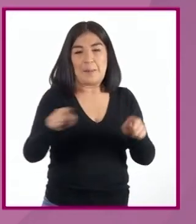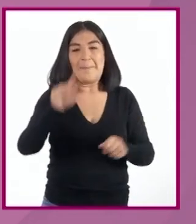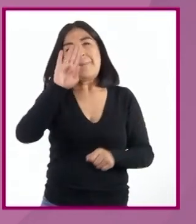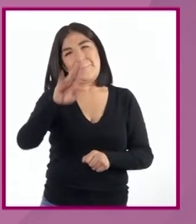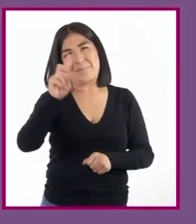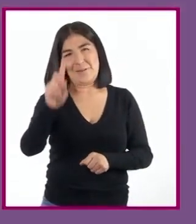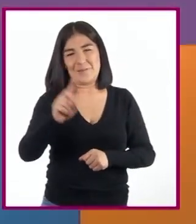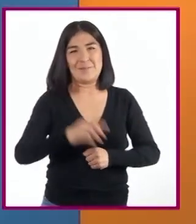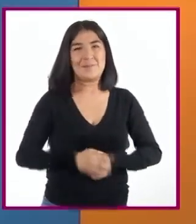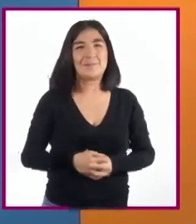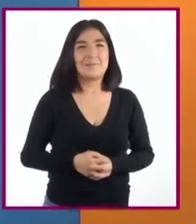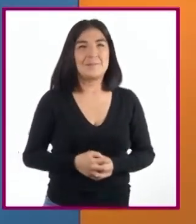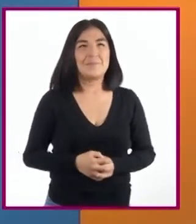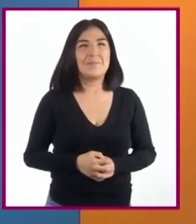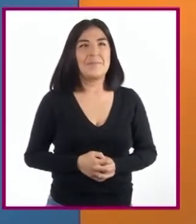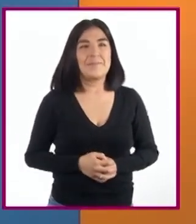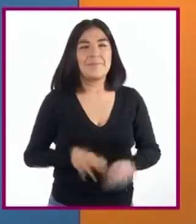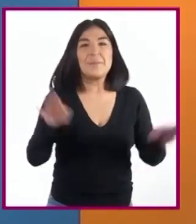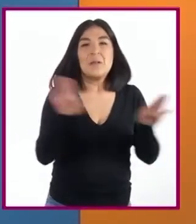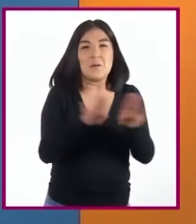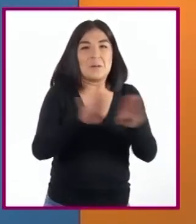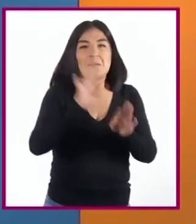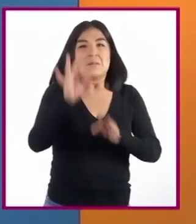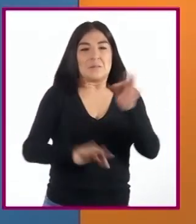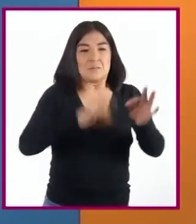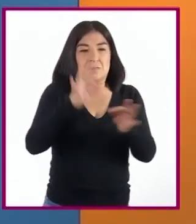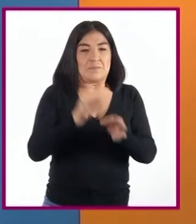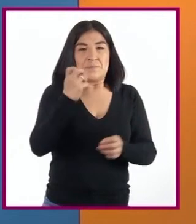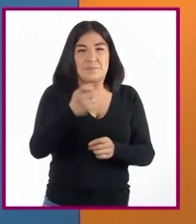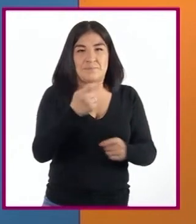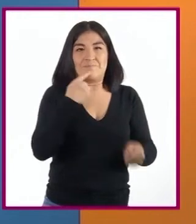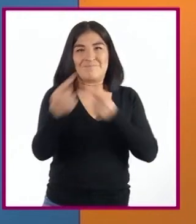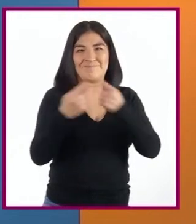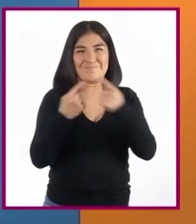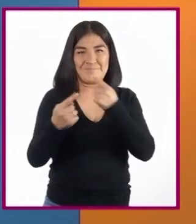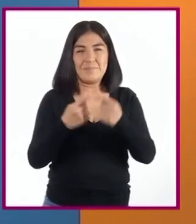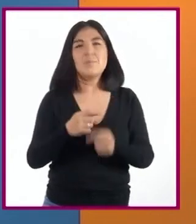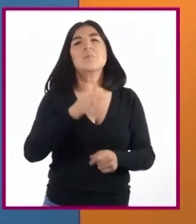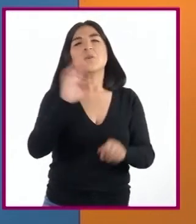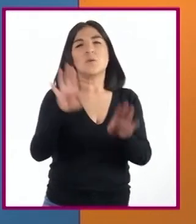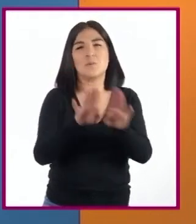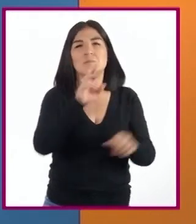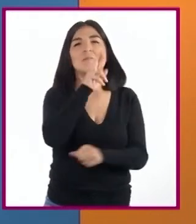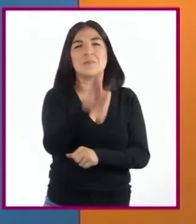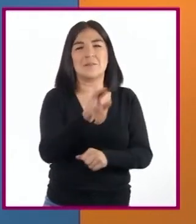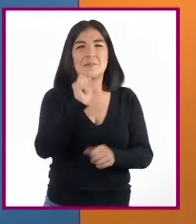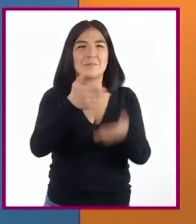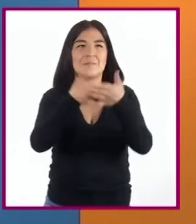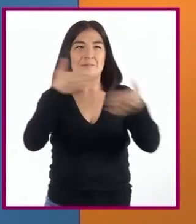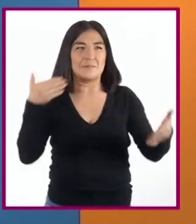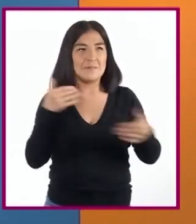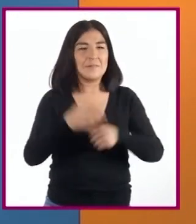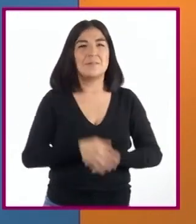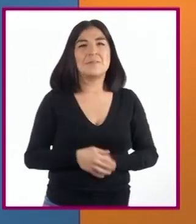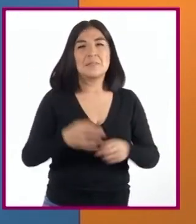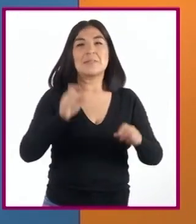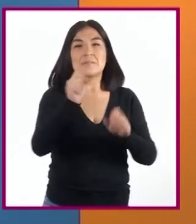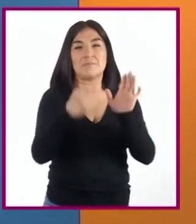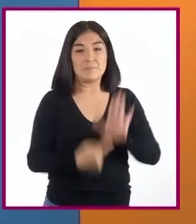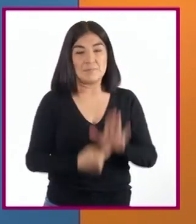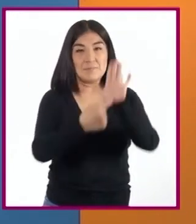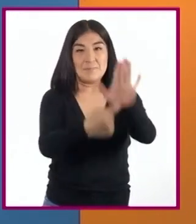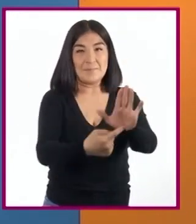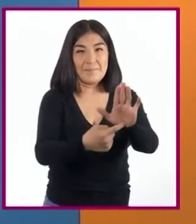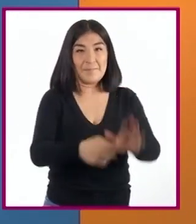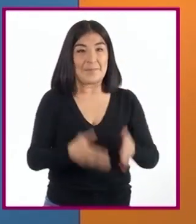BD. Aplicando un criterio de congruencia, resolvimos la situación anterior, demostrando que los